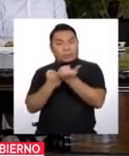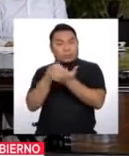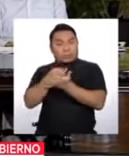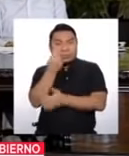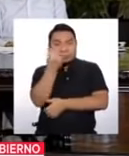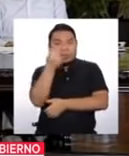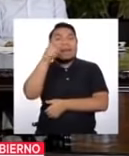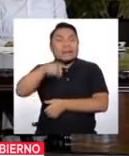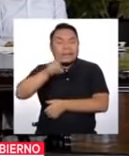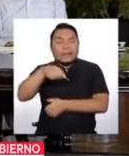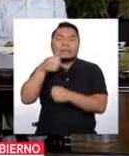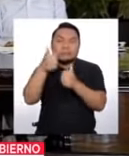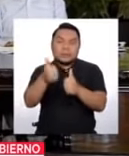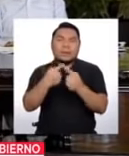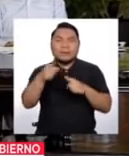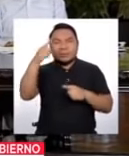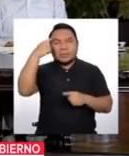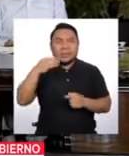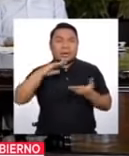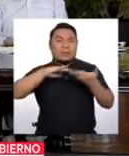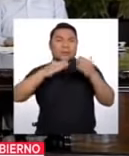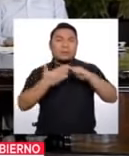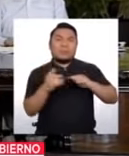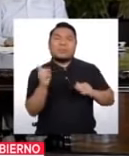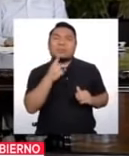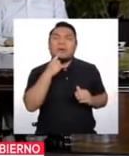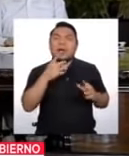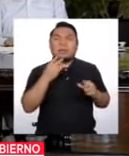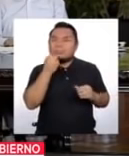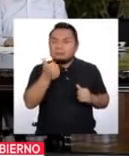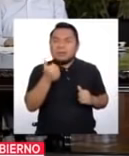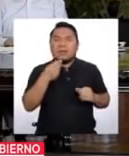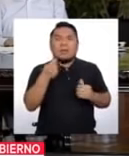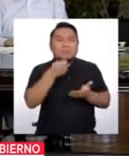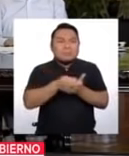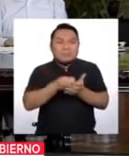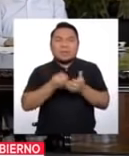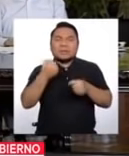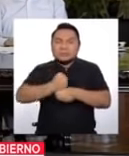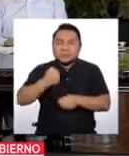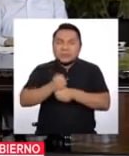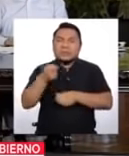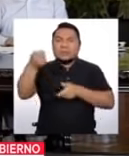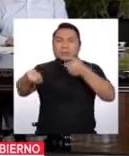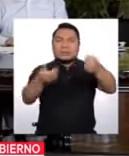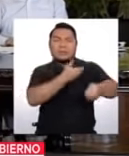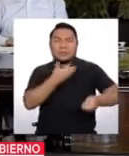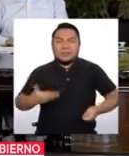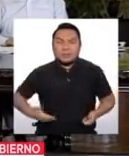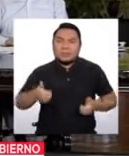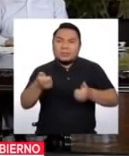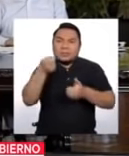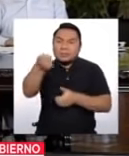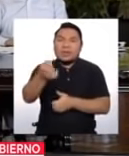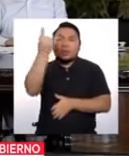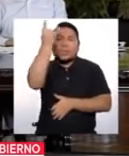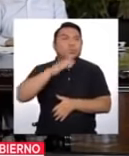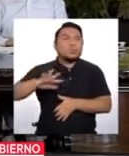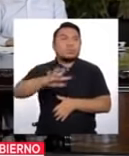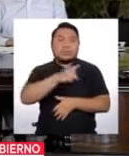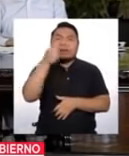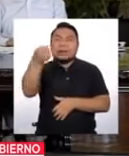necesario, ¿no cree que el pueblo no ha respondido a los bonos y otros esfuerzos económicos del Estado durante la emergencia